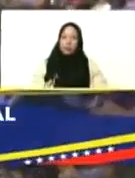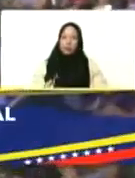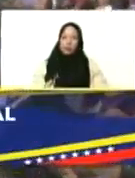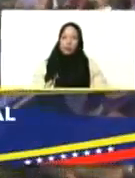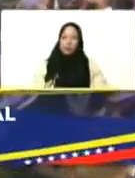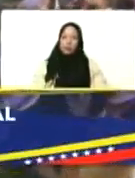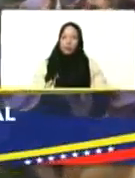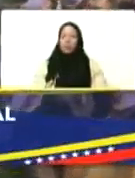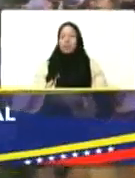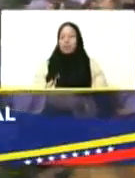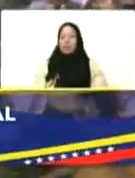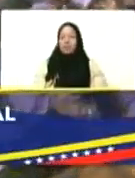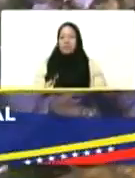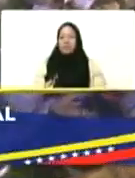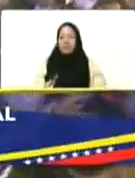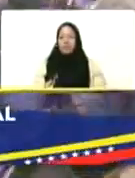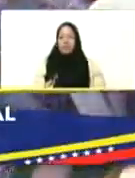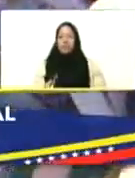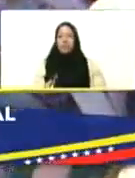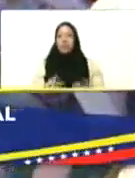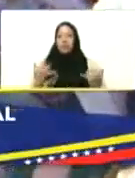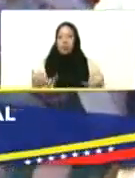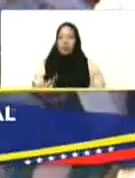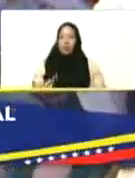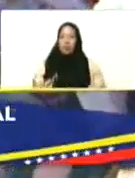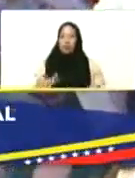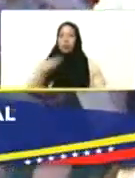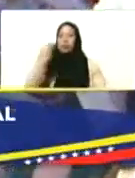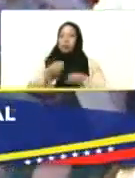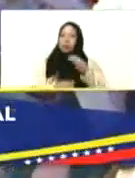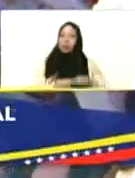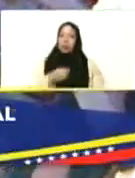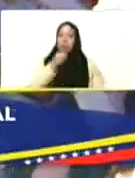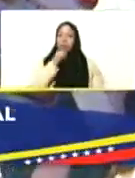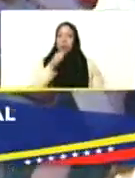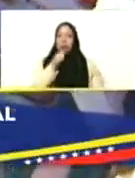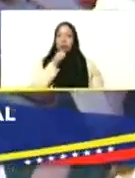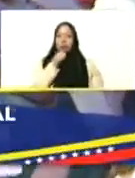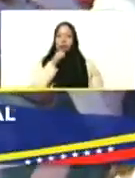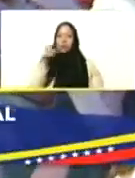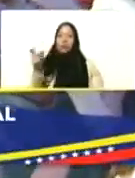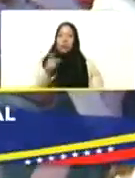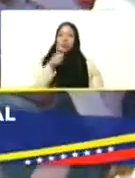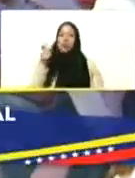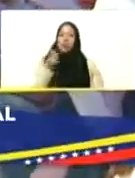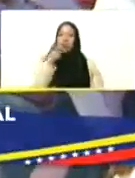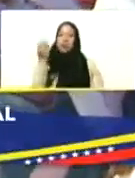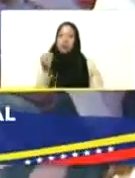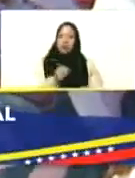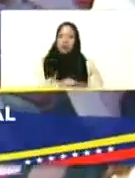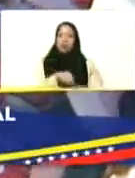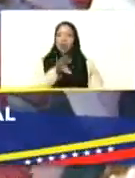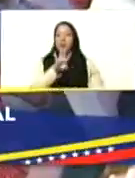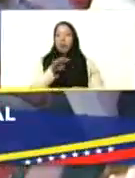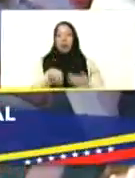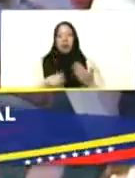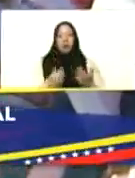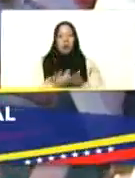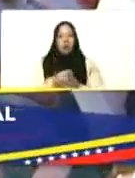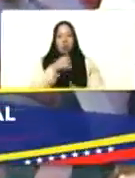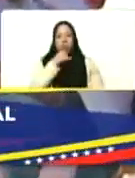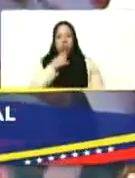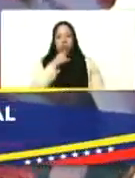Y está este, mi presidente. Yo ando con esto así como cuando